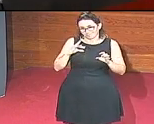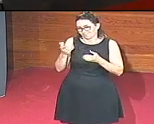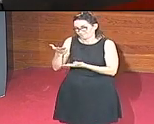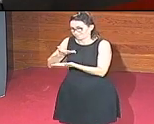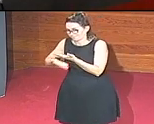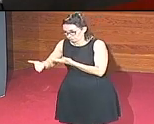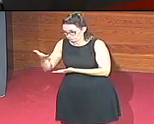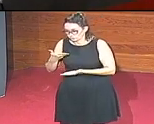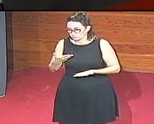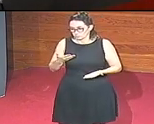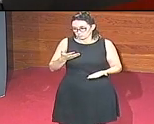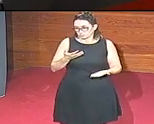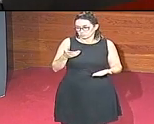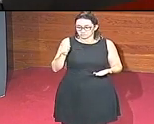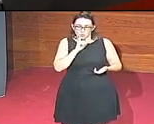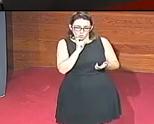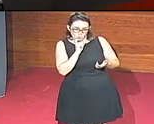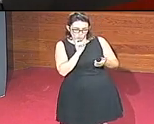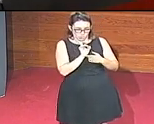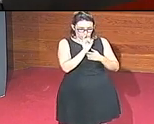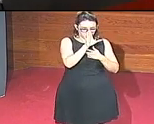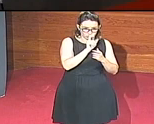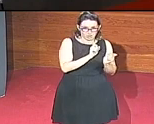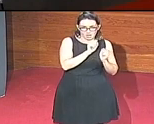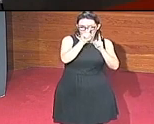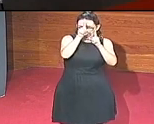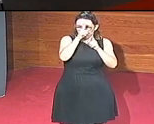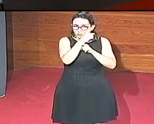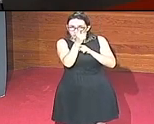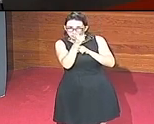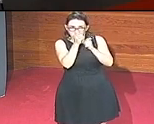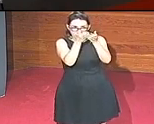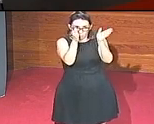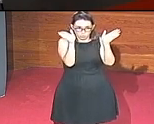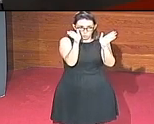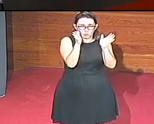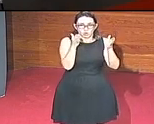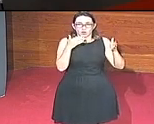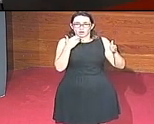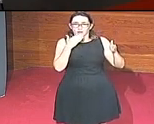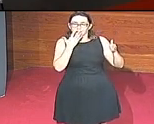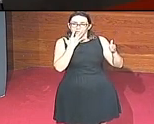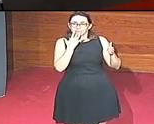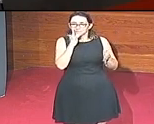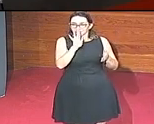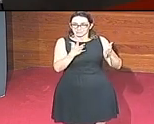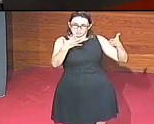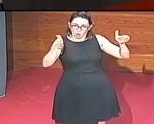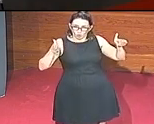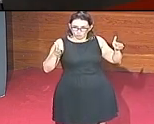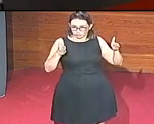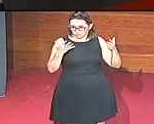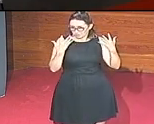arian porque es el lanzamiento en la cápsula de arriba mete en el telescopio que se abre tiene un montón de espejos y nosotros lo que tratamos